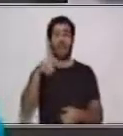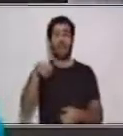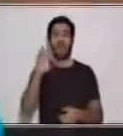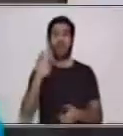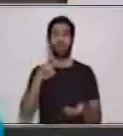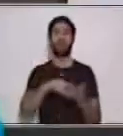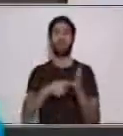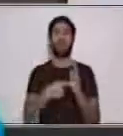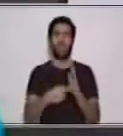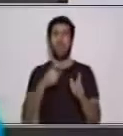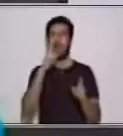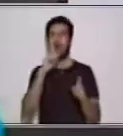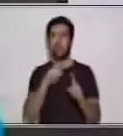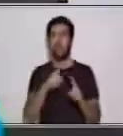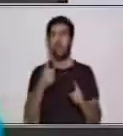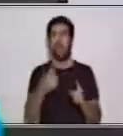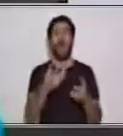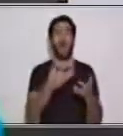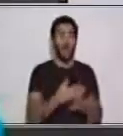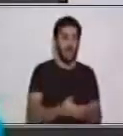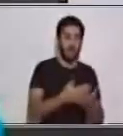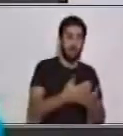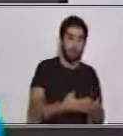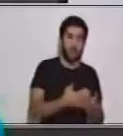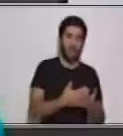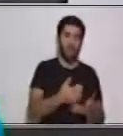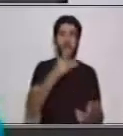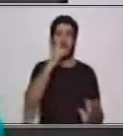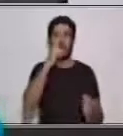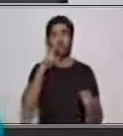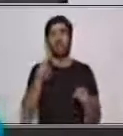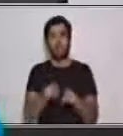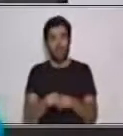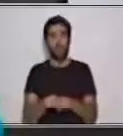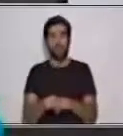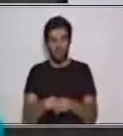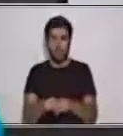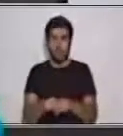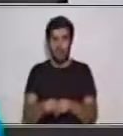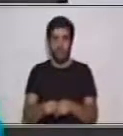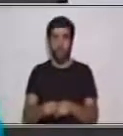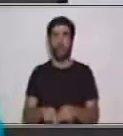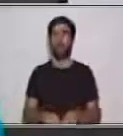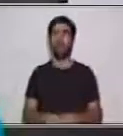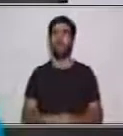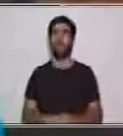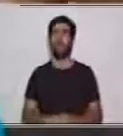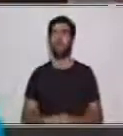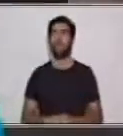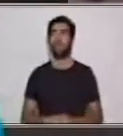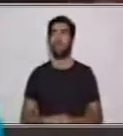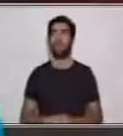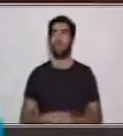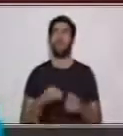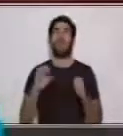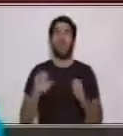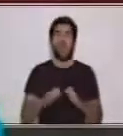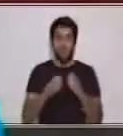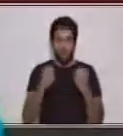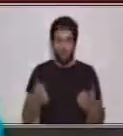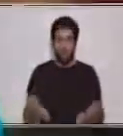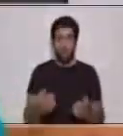unidad para medir el peso. El gramo es una unidad para medir el peso.